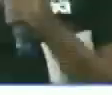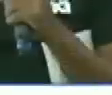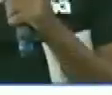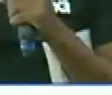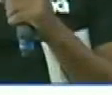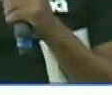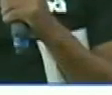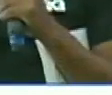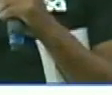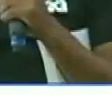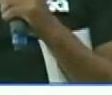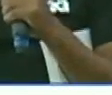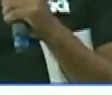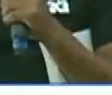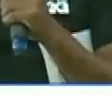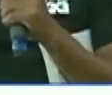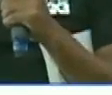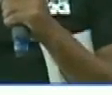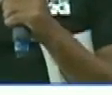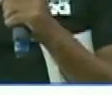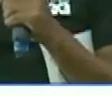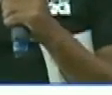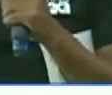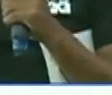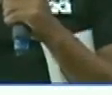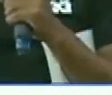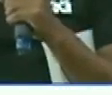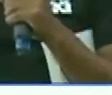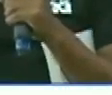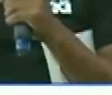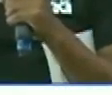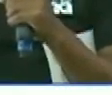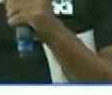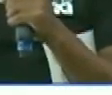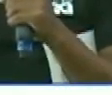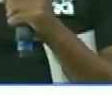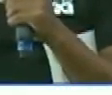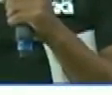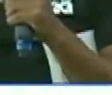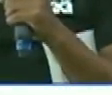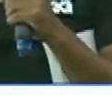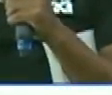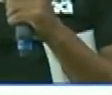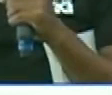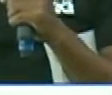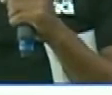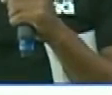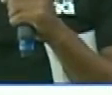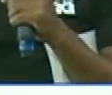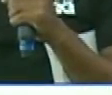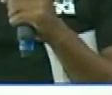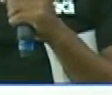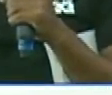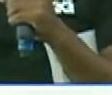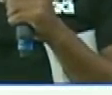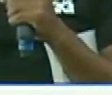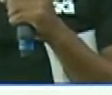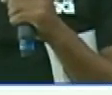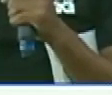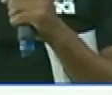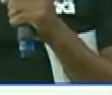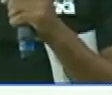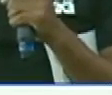Peroso. Por favor, que nos dé una respuesta sobre este asunto que Pimentel está planteando. Gracias, Pimentel.